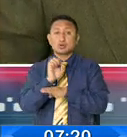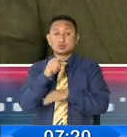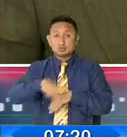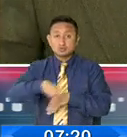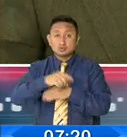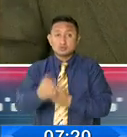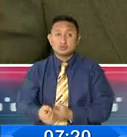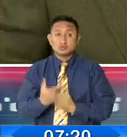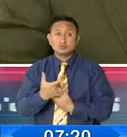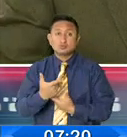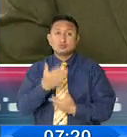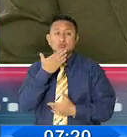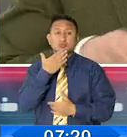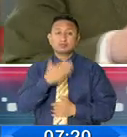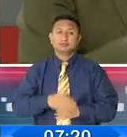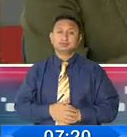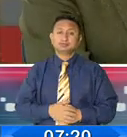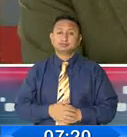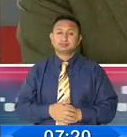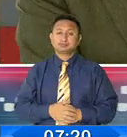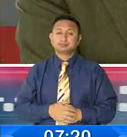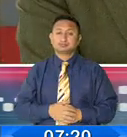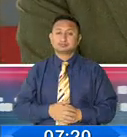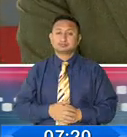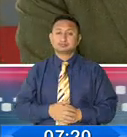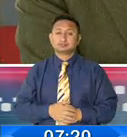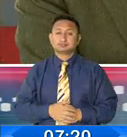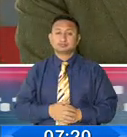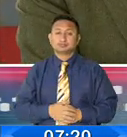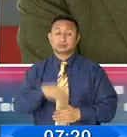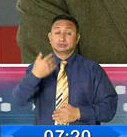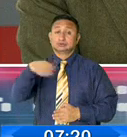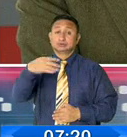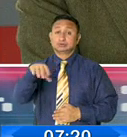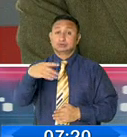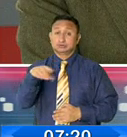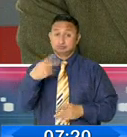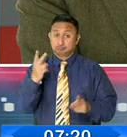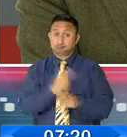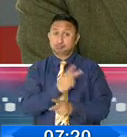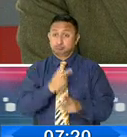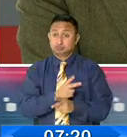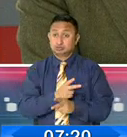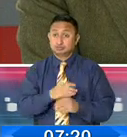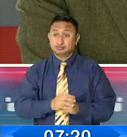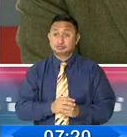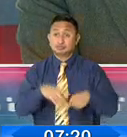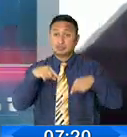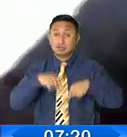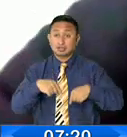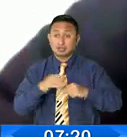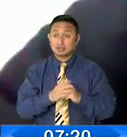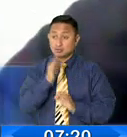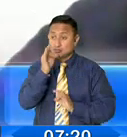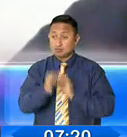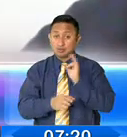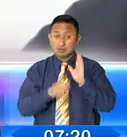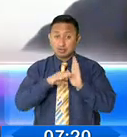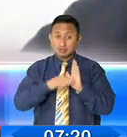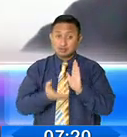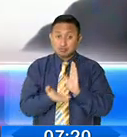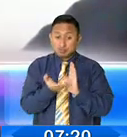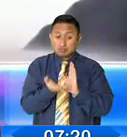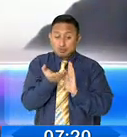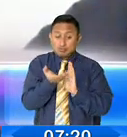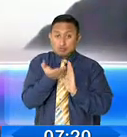es? La situación es crítica. Estamos en franco crecimiento sostenido de casos. Es un pico